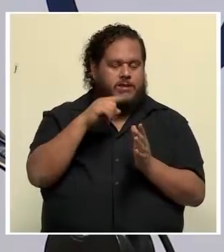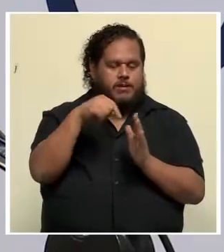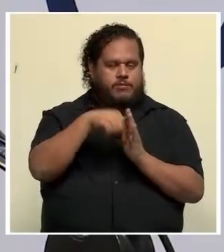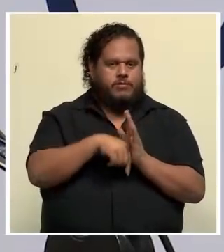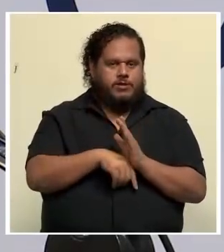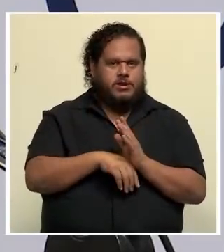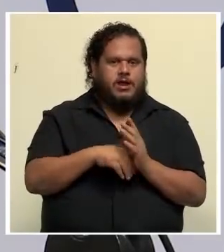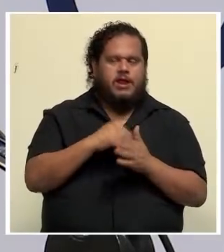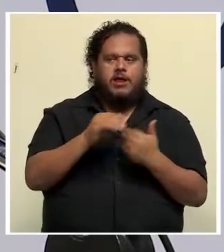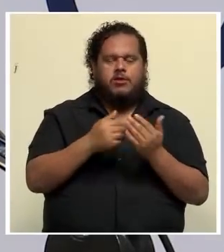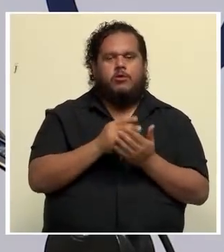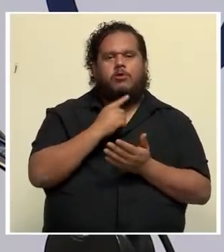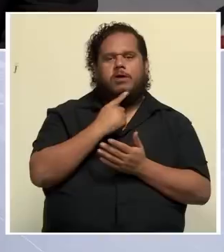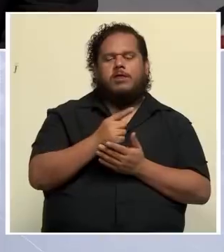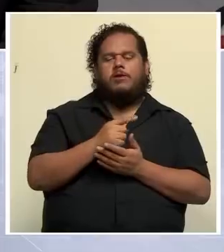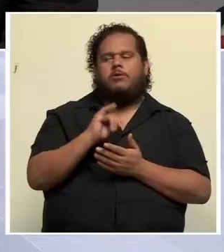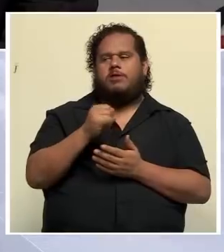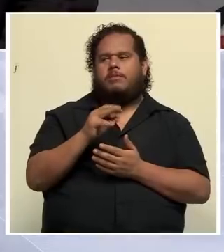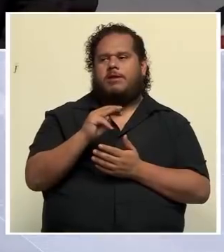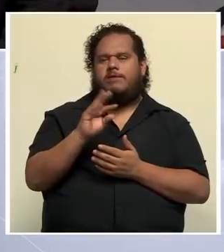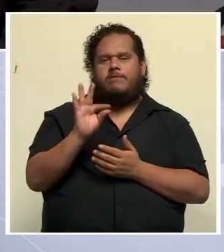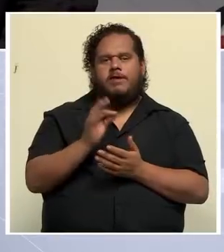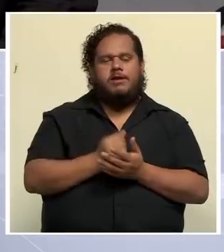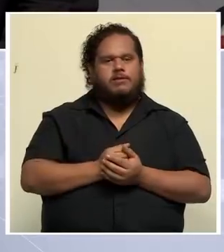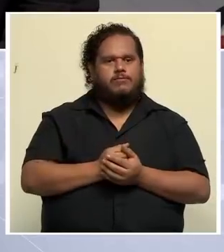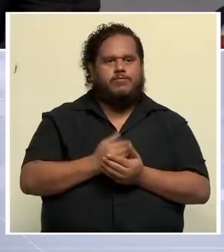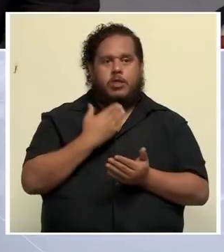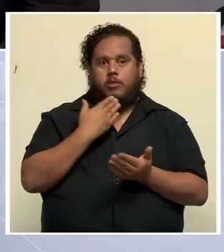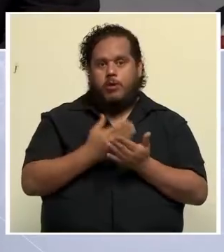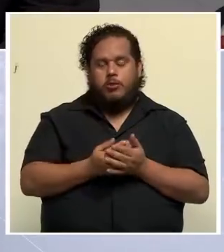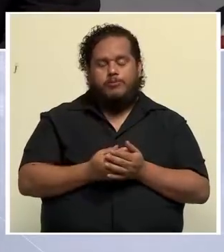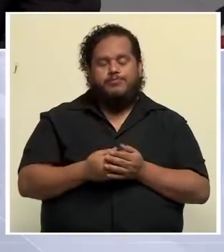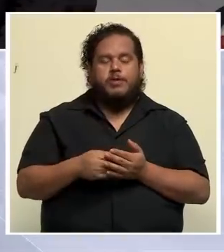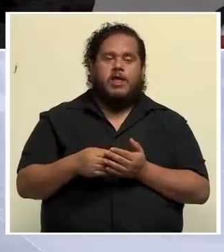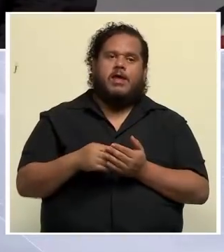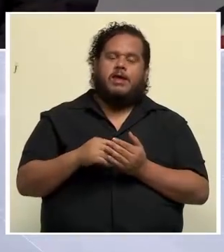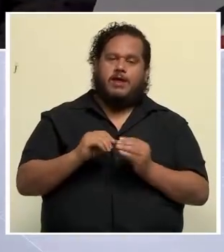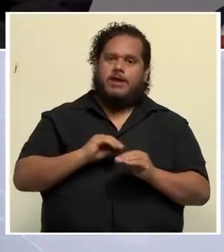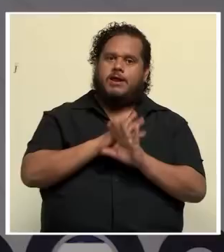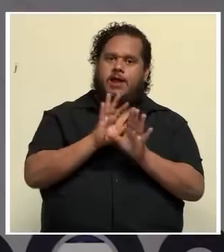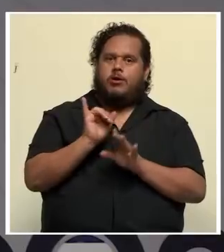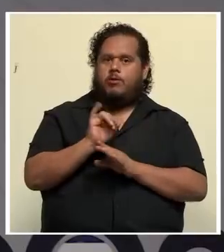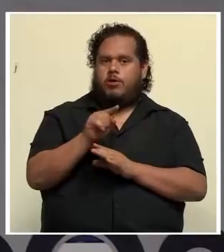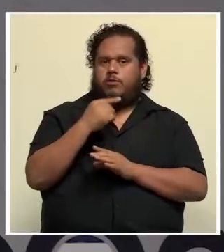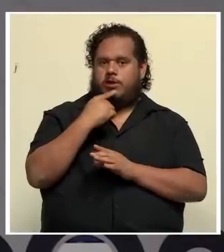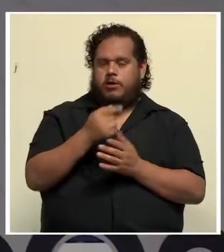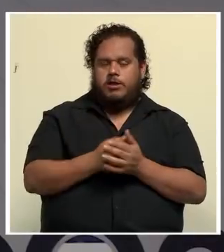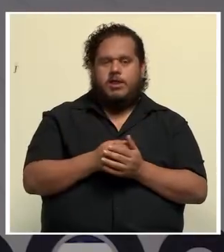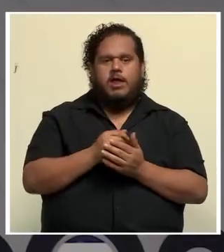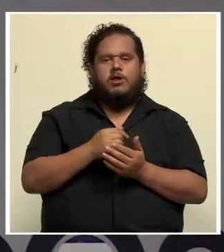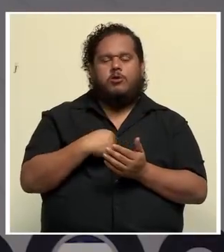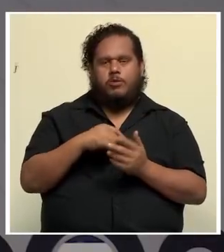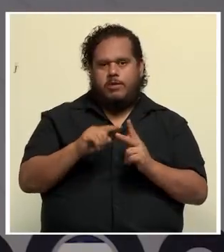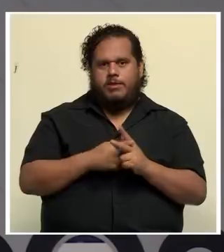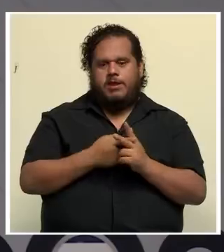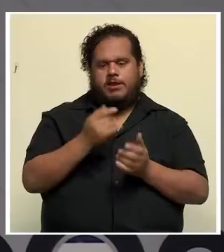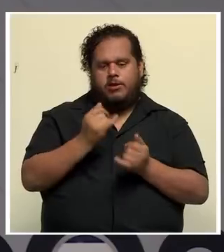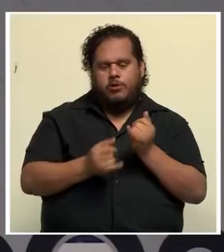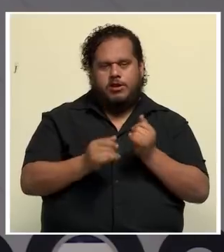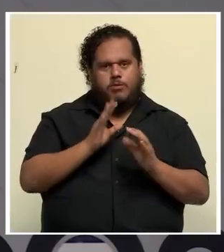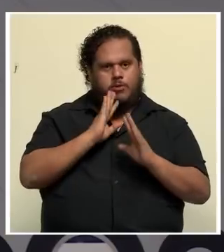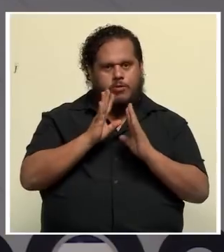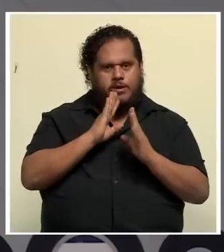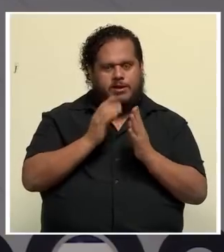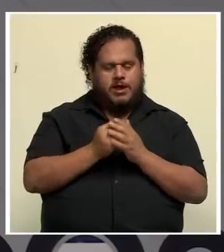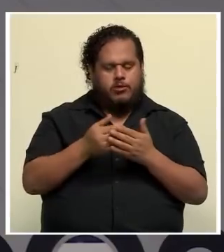los argumentos de José María Figueres. Vilma, efectivamente, como bien lo señalas, voy a empezar de tu último comentario hacia